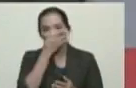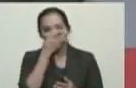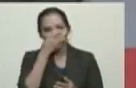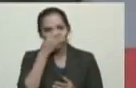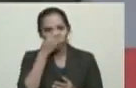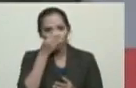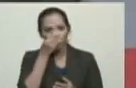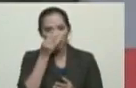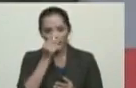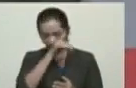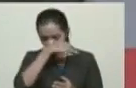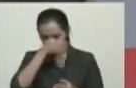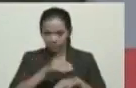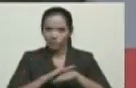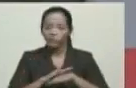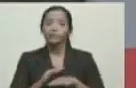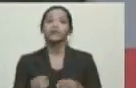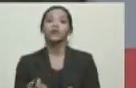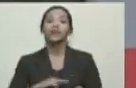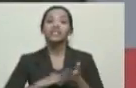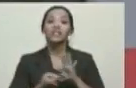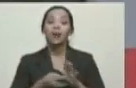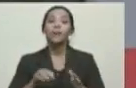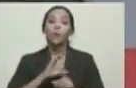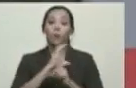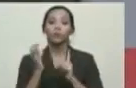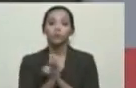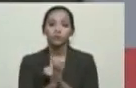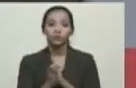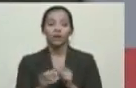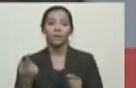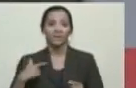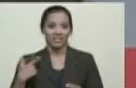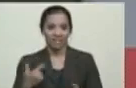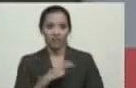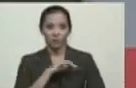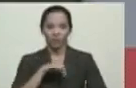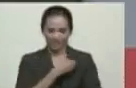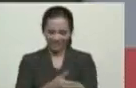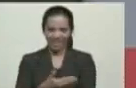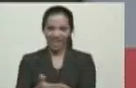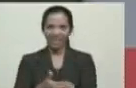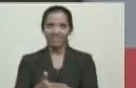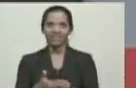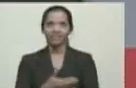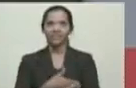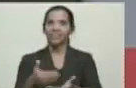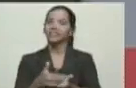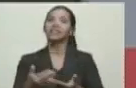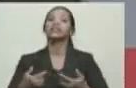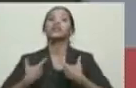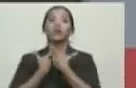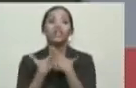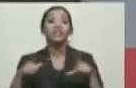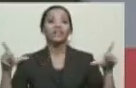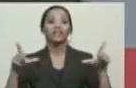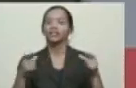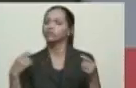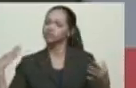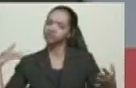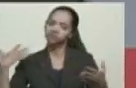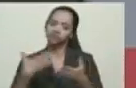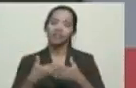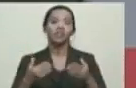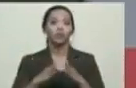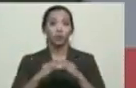por lo que significamos como cultura, por haber tenido en nuestra sangre, por tener en nuestra sangre la sangre de los libertadores de casi toda